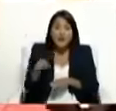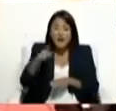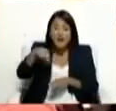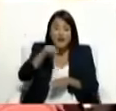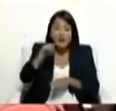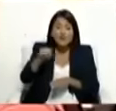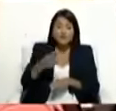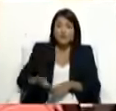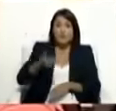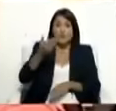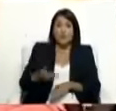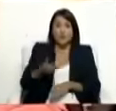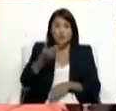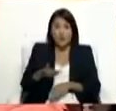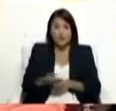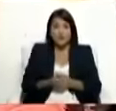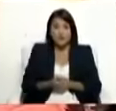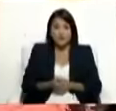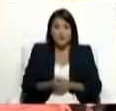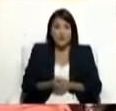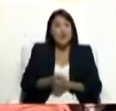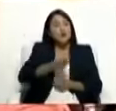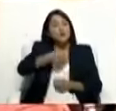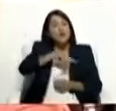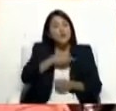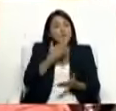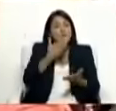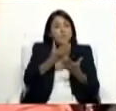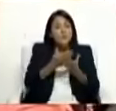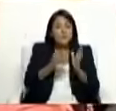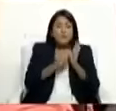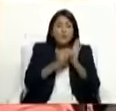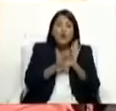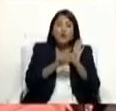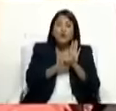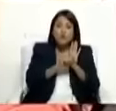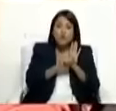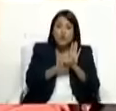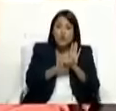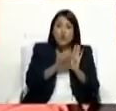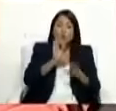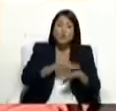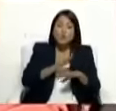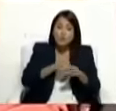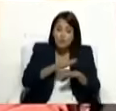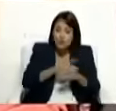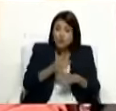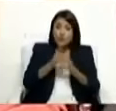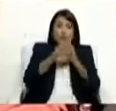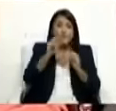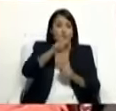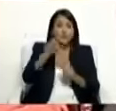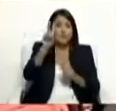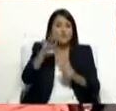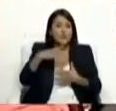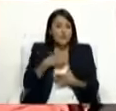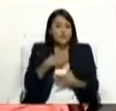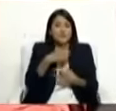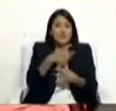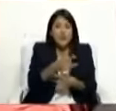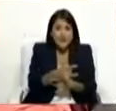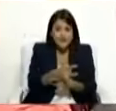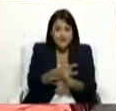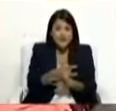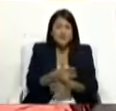defensa de nuestro territorio? Hemos solicitado un amparo constitucional por un interés difuso de todas las venezolanas y de todos los venezolanos, porque